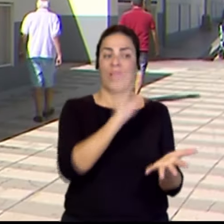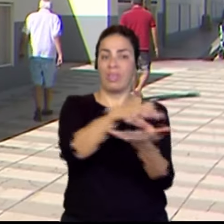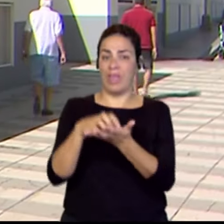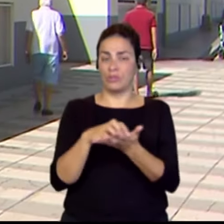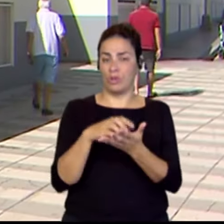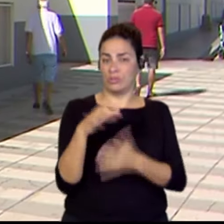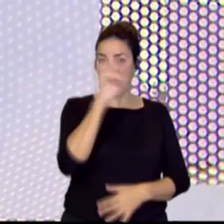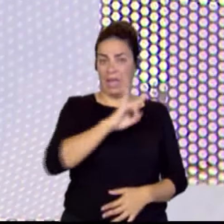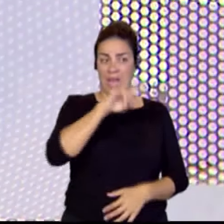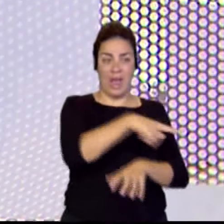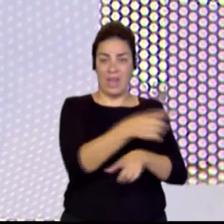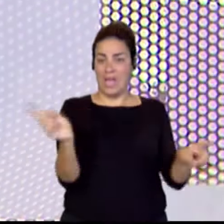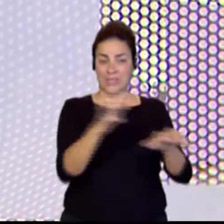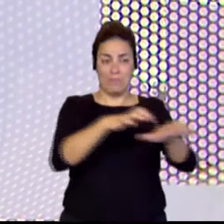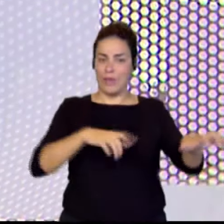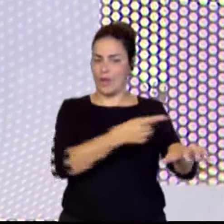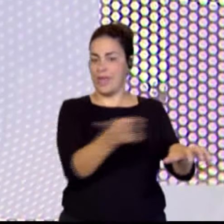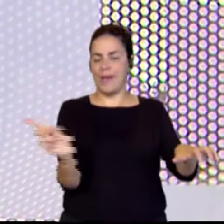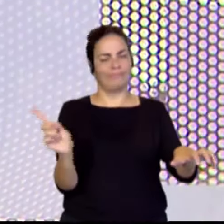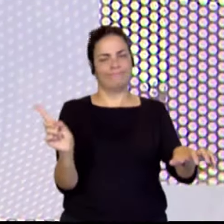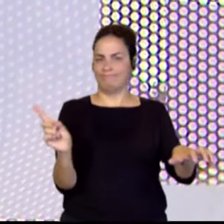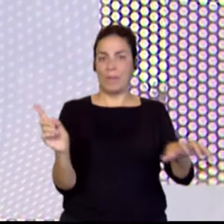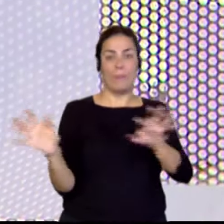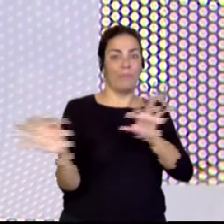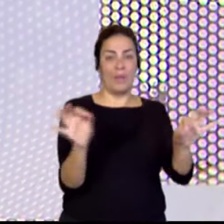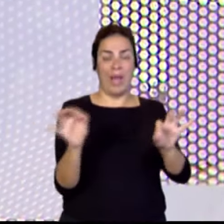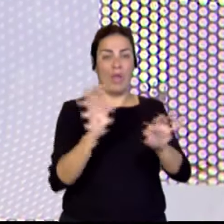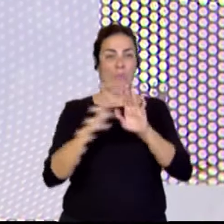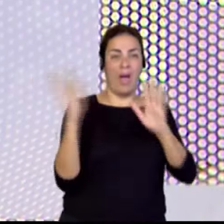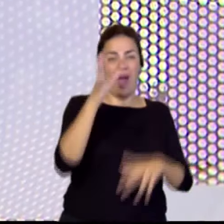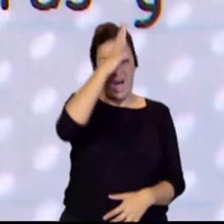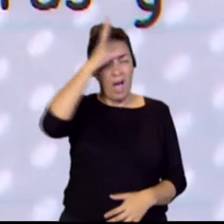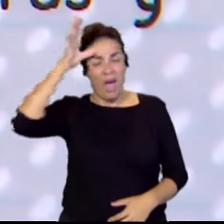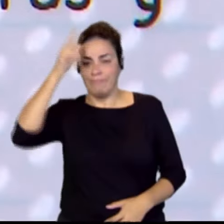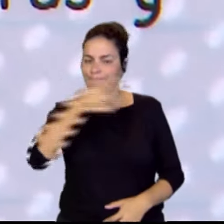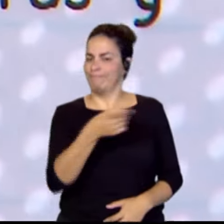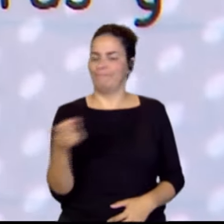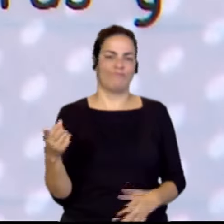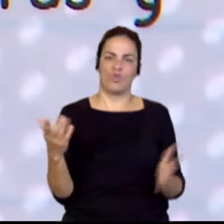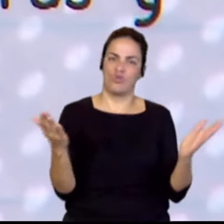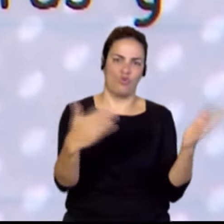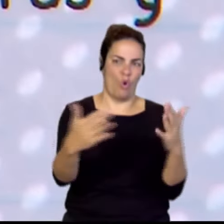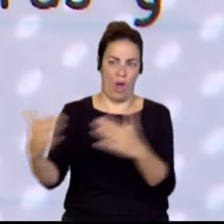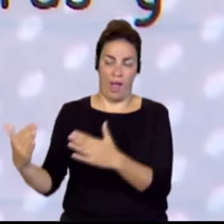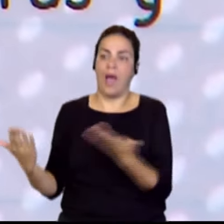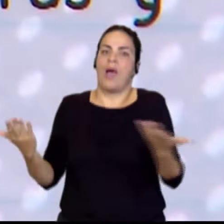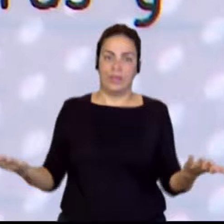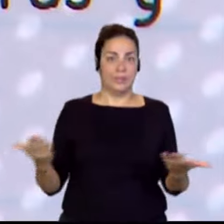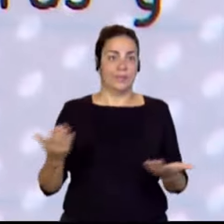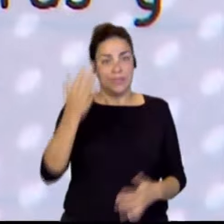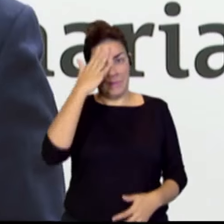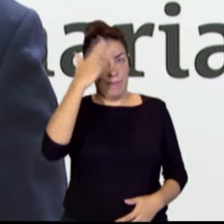archipiélago no están preparados para estos episodios de altas temperaturas y como ustedes comprenderán en 9